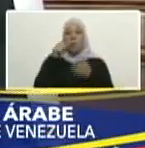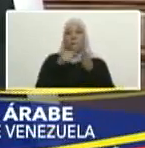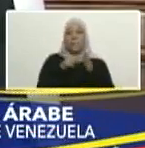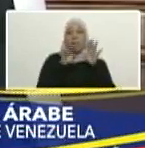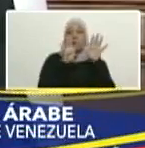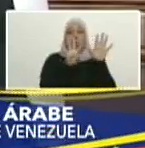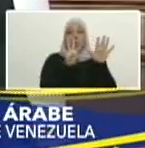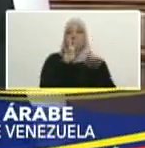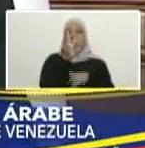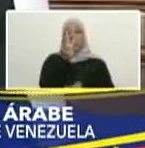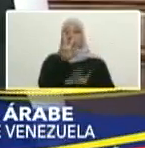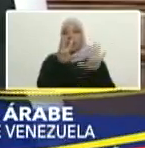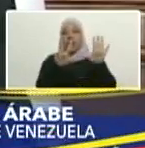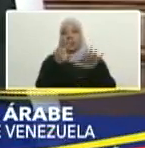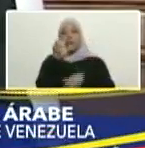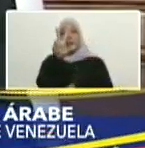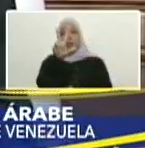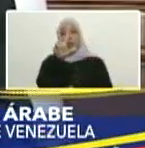1973.